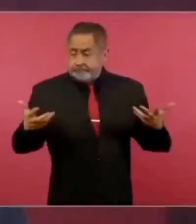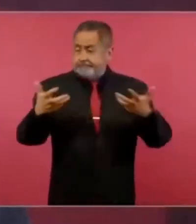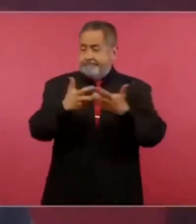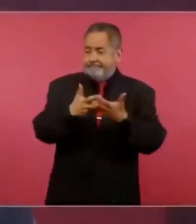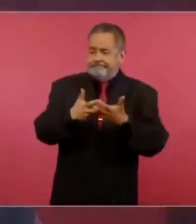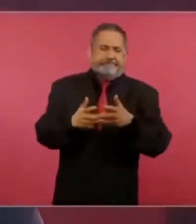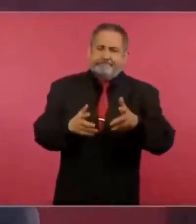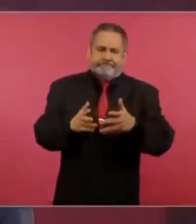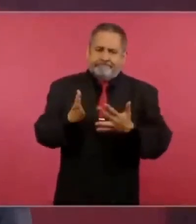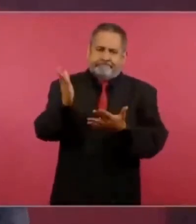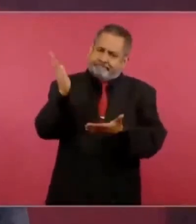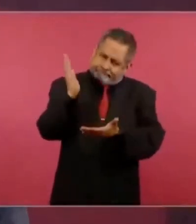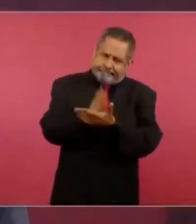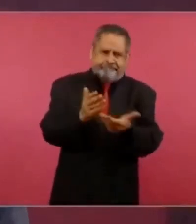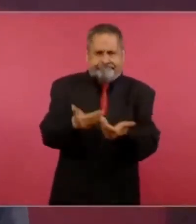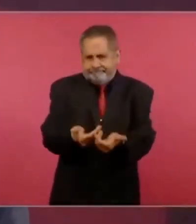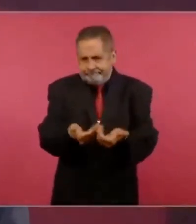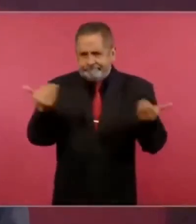con la delincuencia,